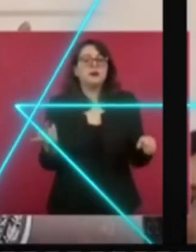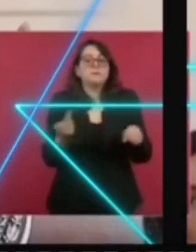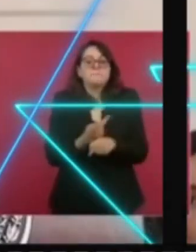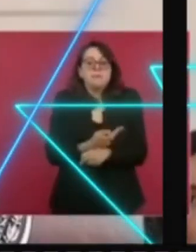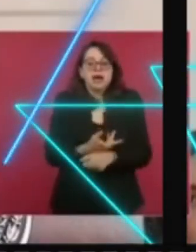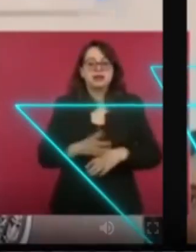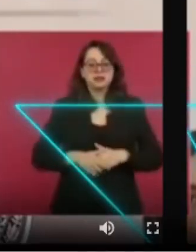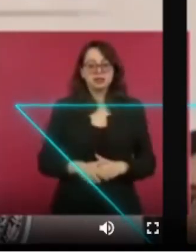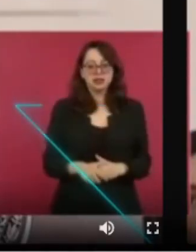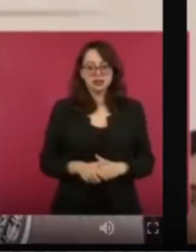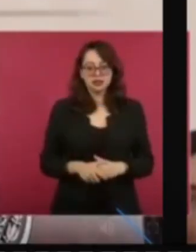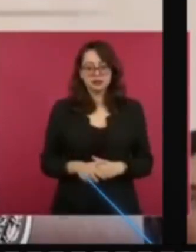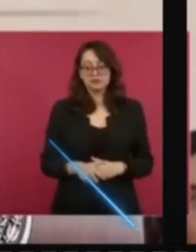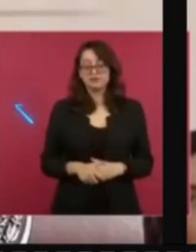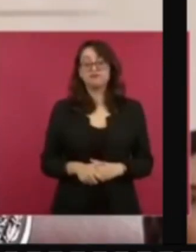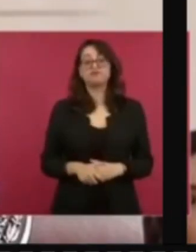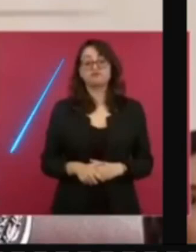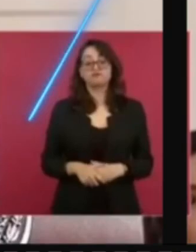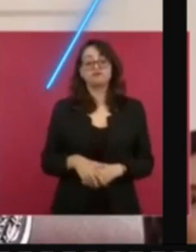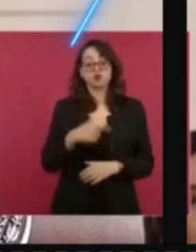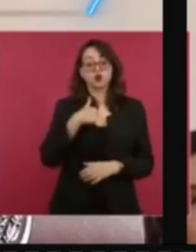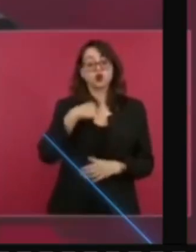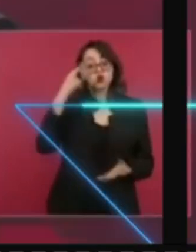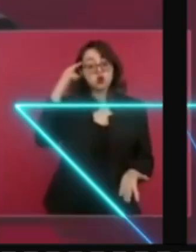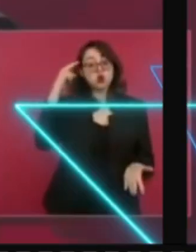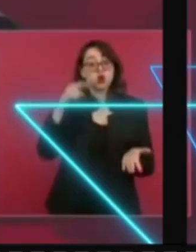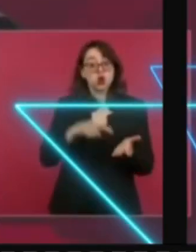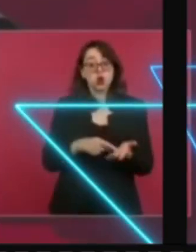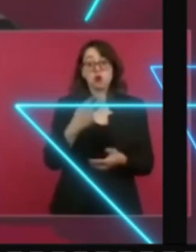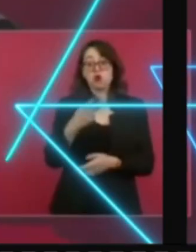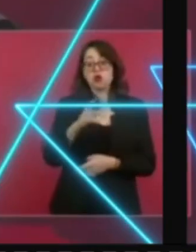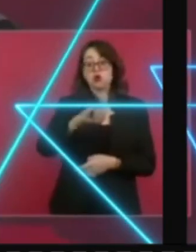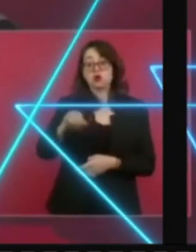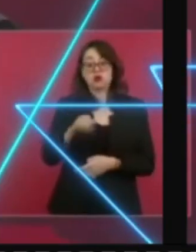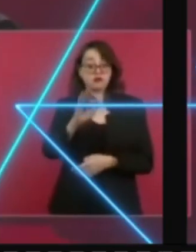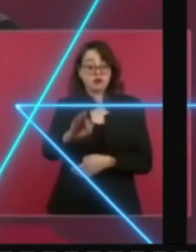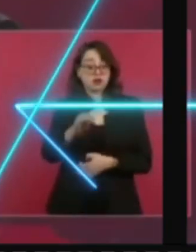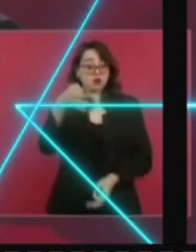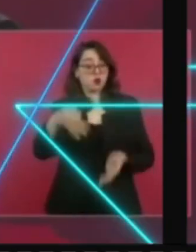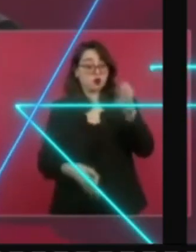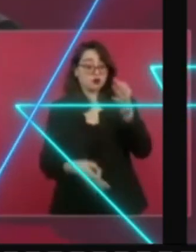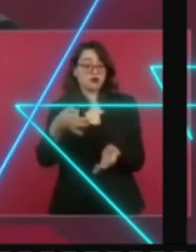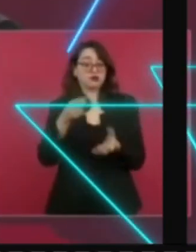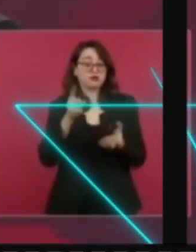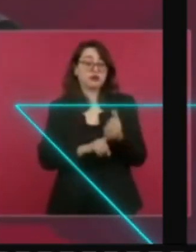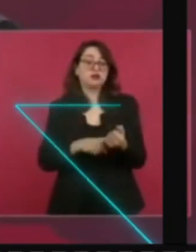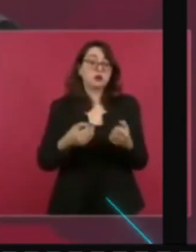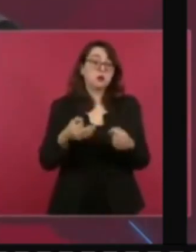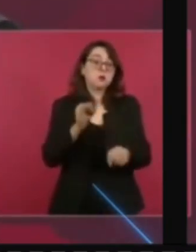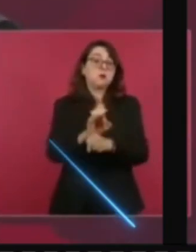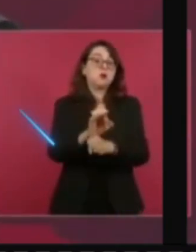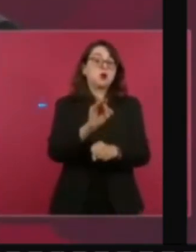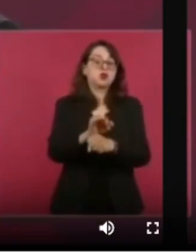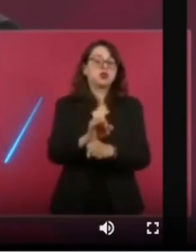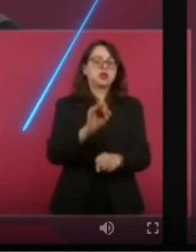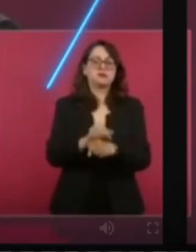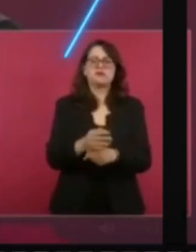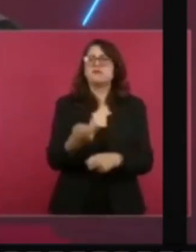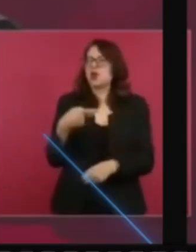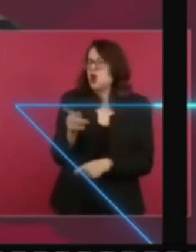y en el poder judicial Federal Pues pienso